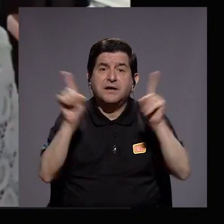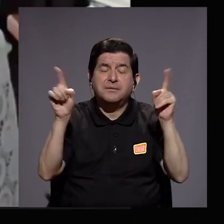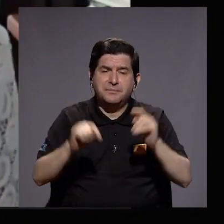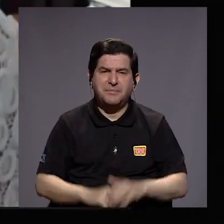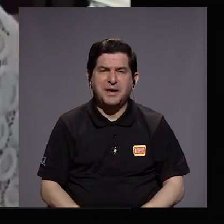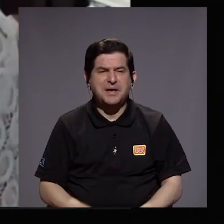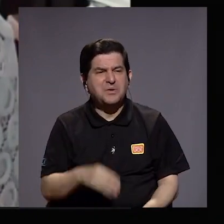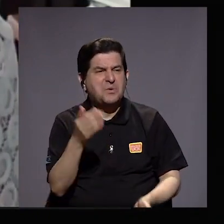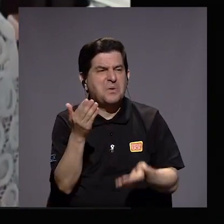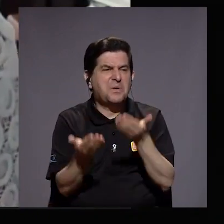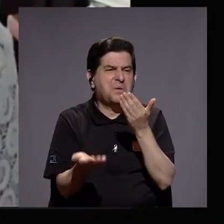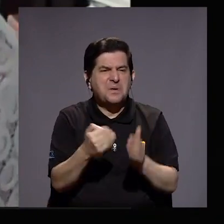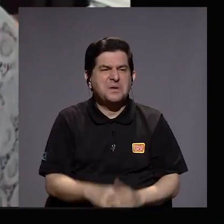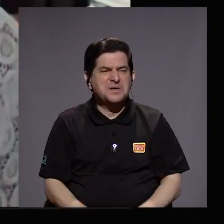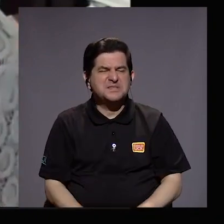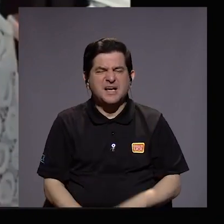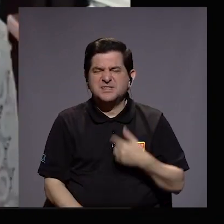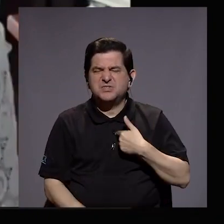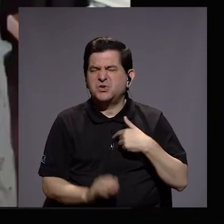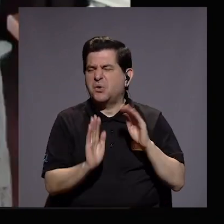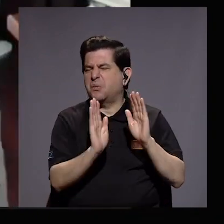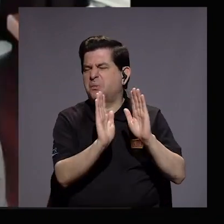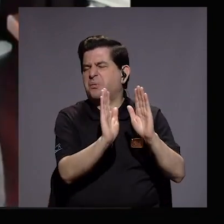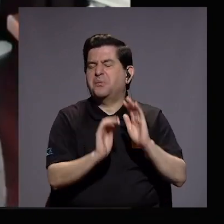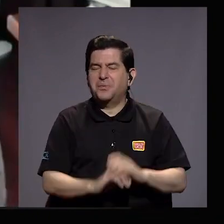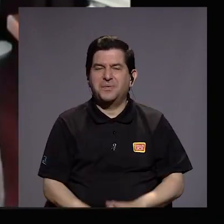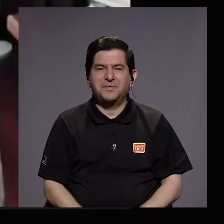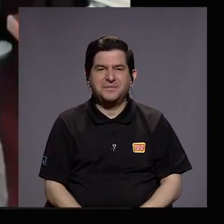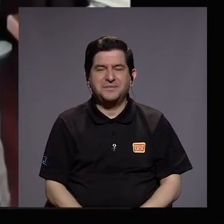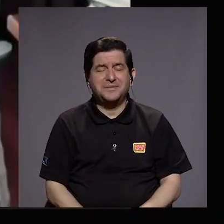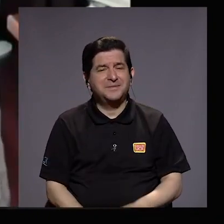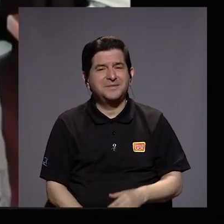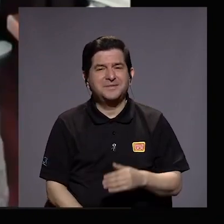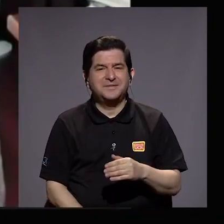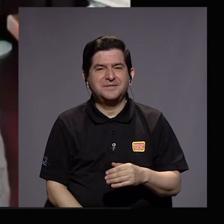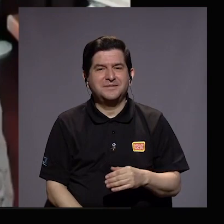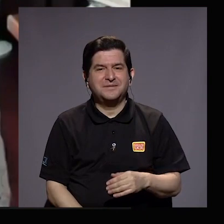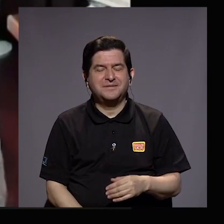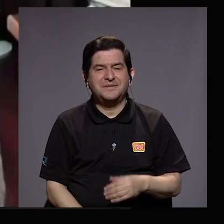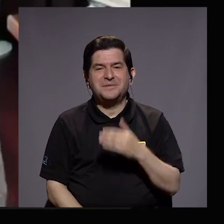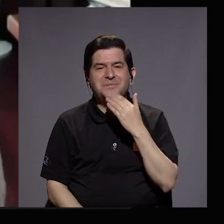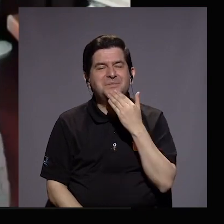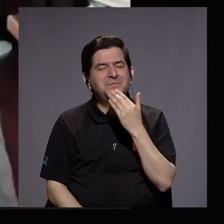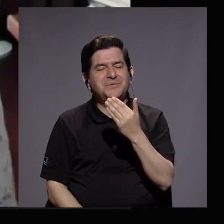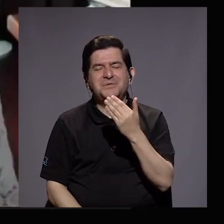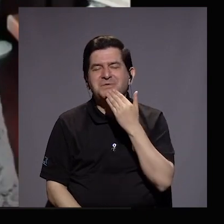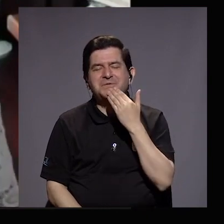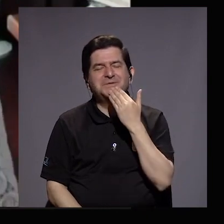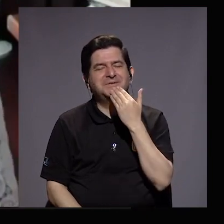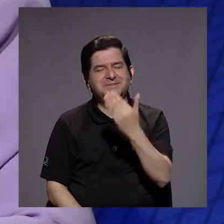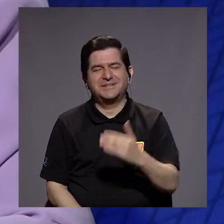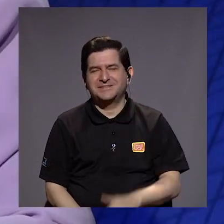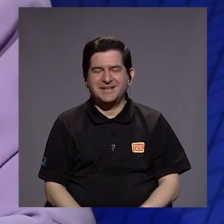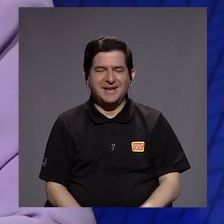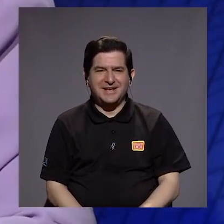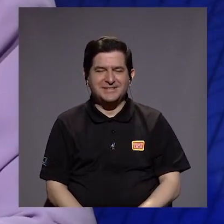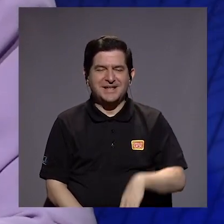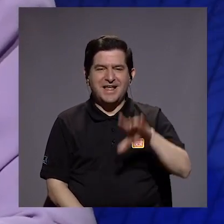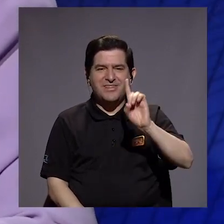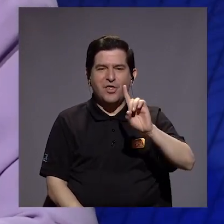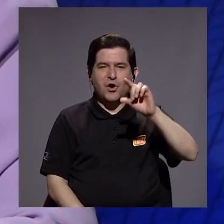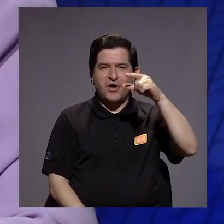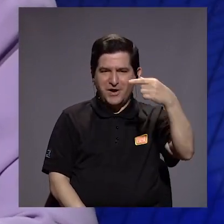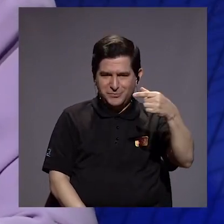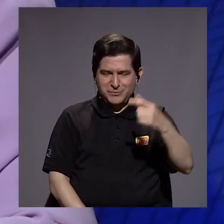pero con cierta indiferencia. Muchísimas gracias. Bueno. Muchísimas gracias,